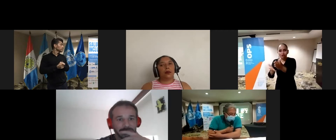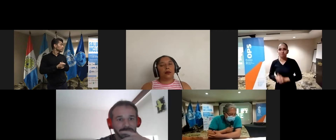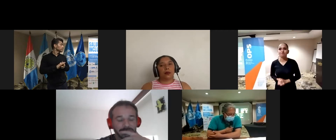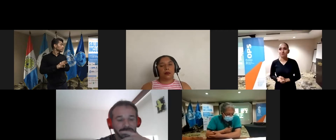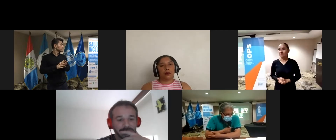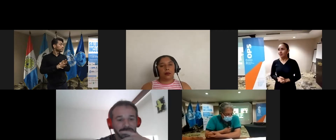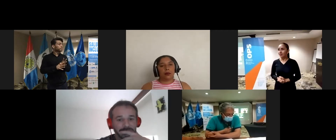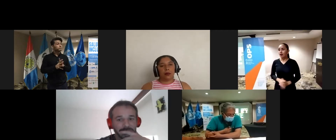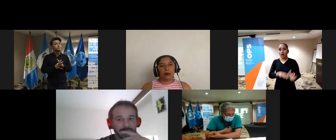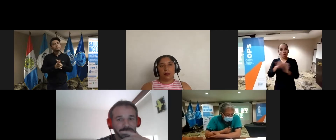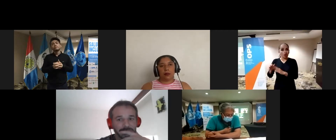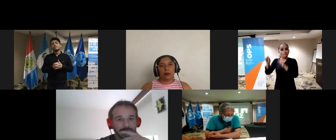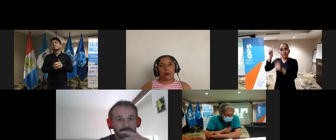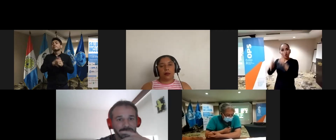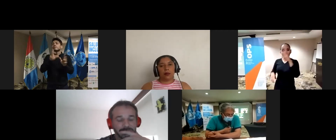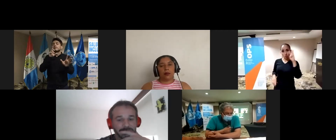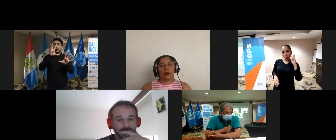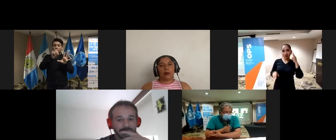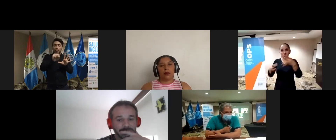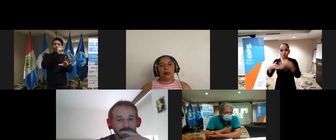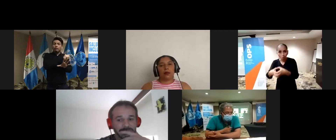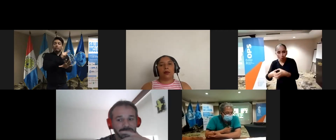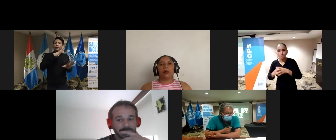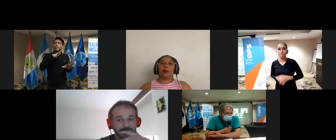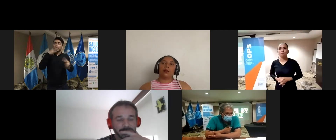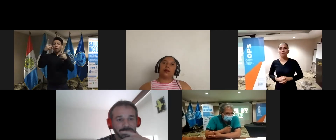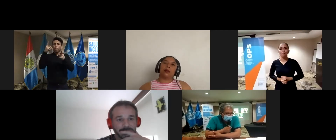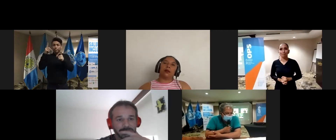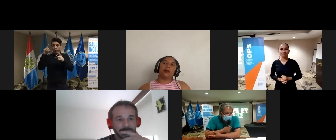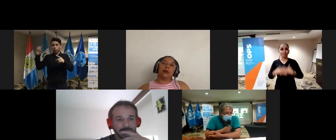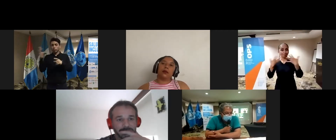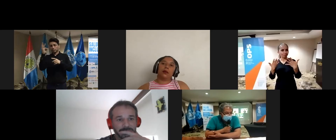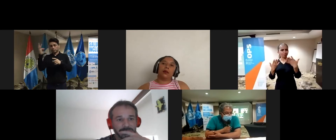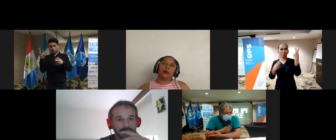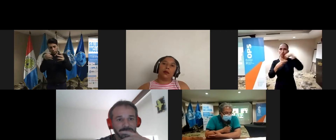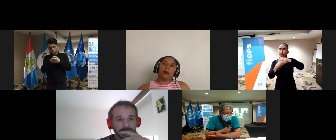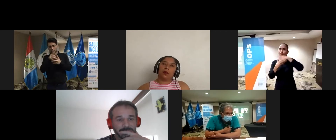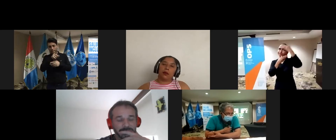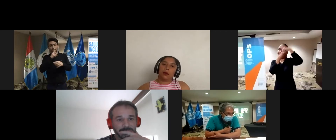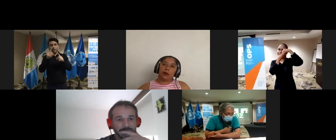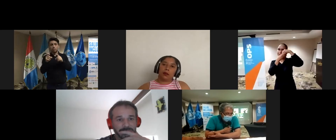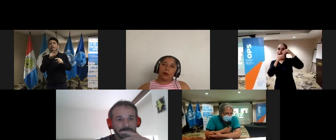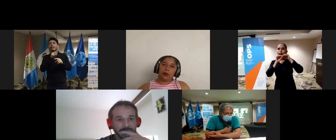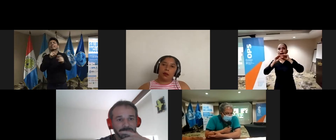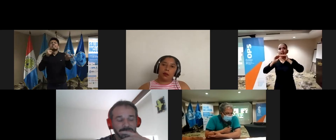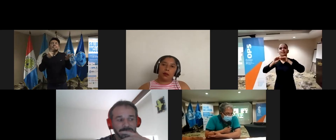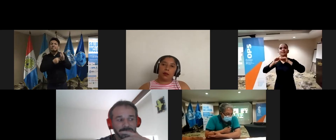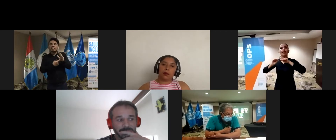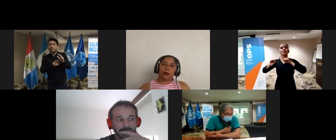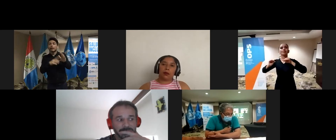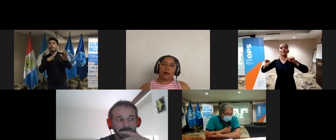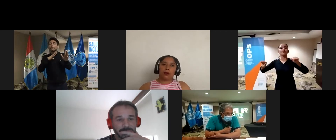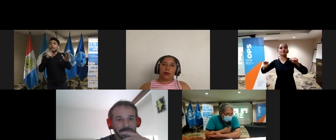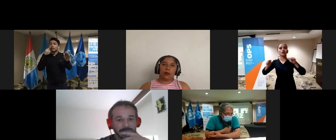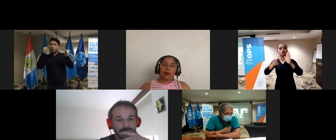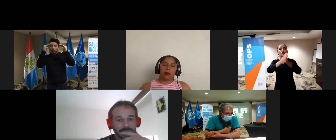Identificando lo que son las preguntas del Washington Group, podemos tener la idea de que estandarizan la